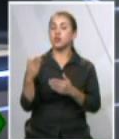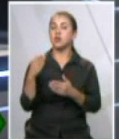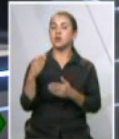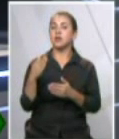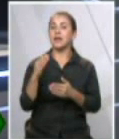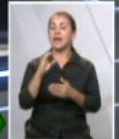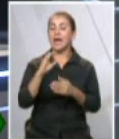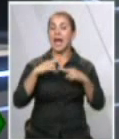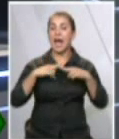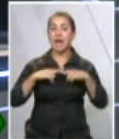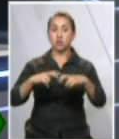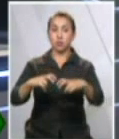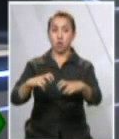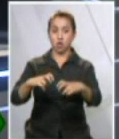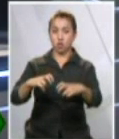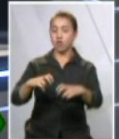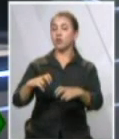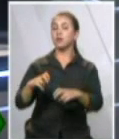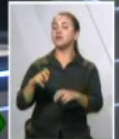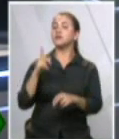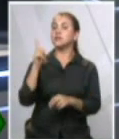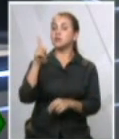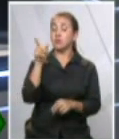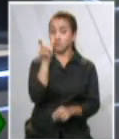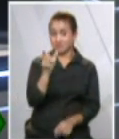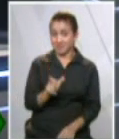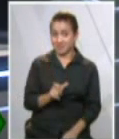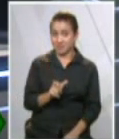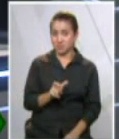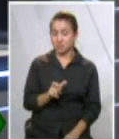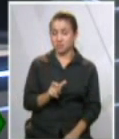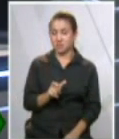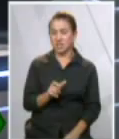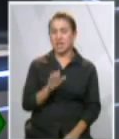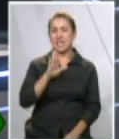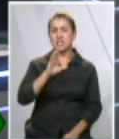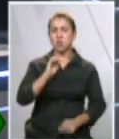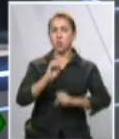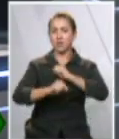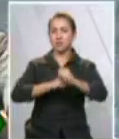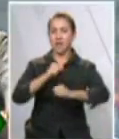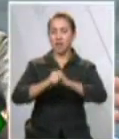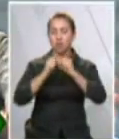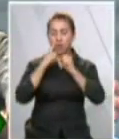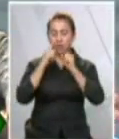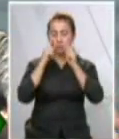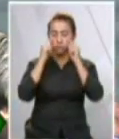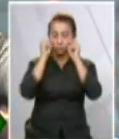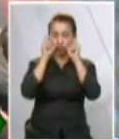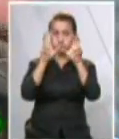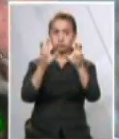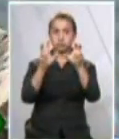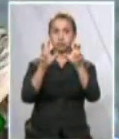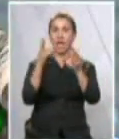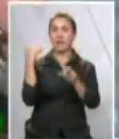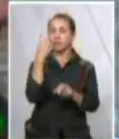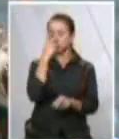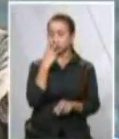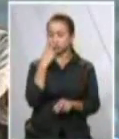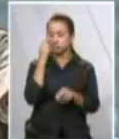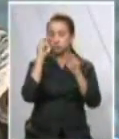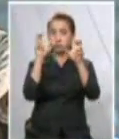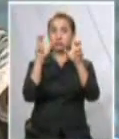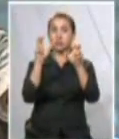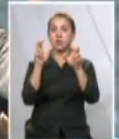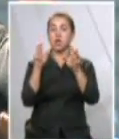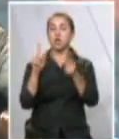Un antropólogo en Marte, de una persona que a los 50 años recupera la visión porque su nueva novia